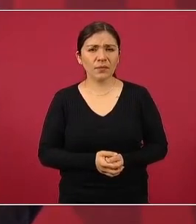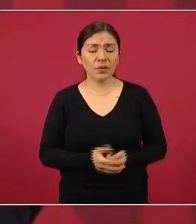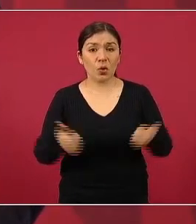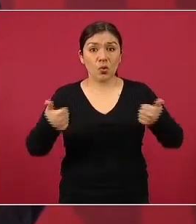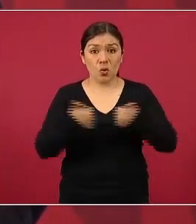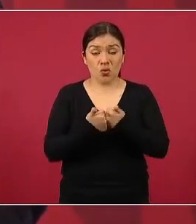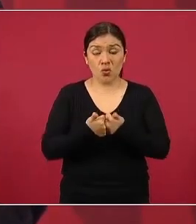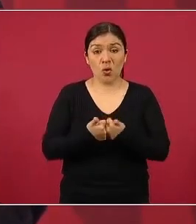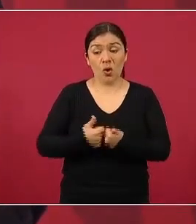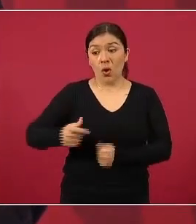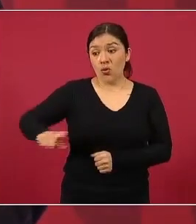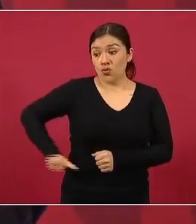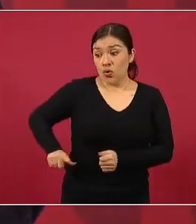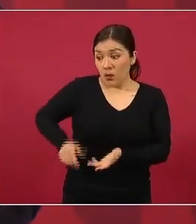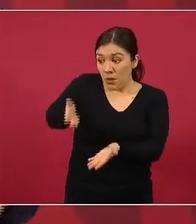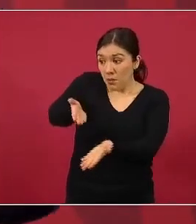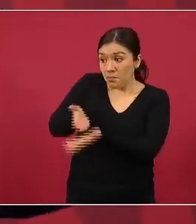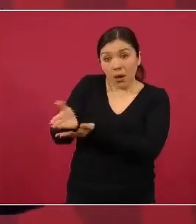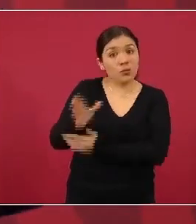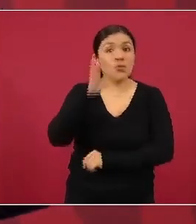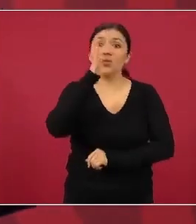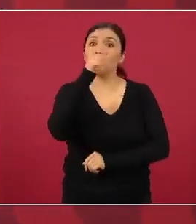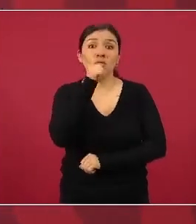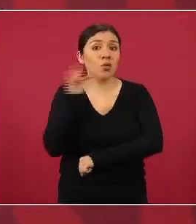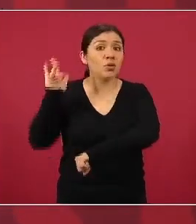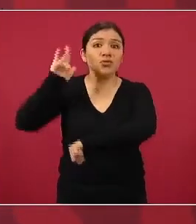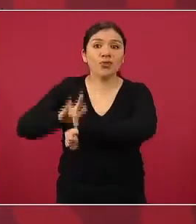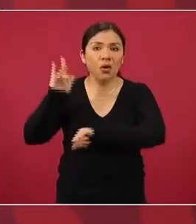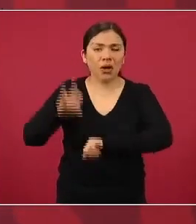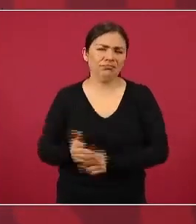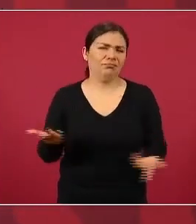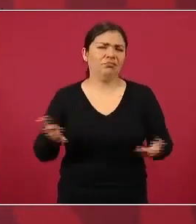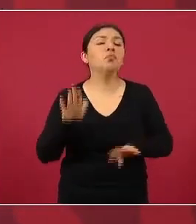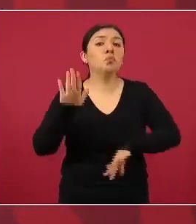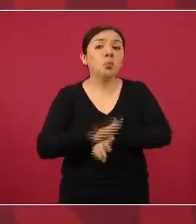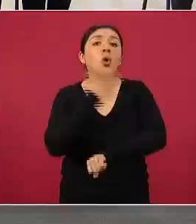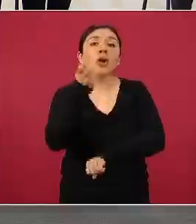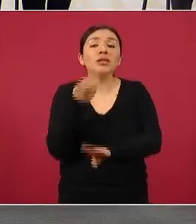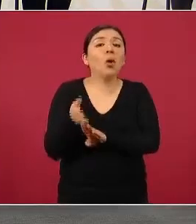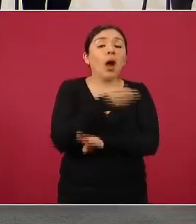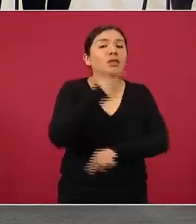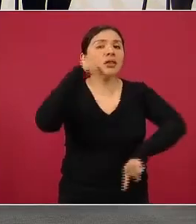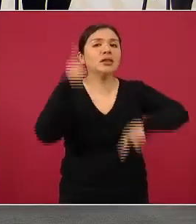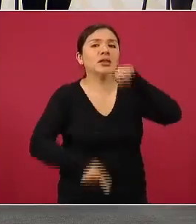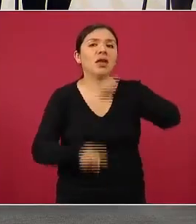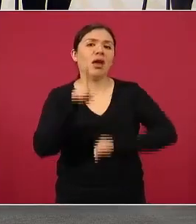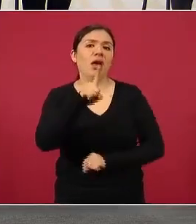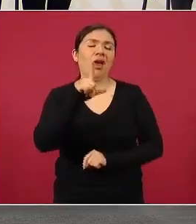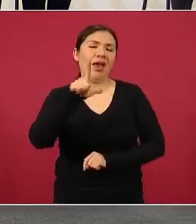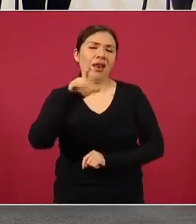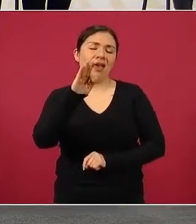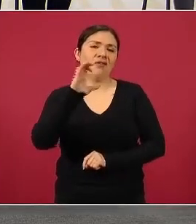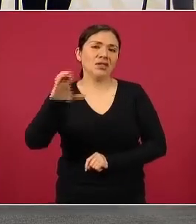el sector público. Pues por eso eliminaron a la compañía